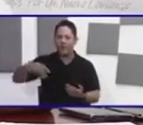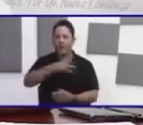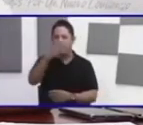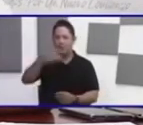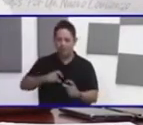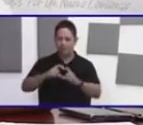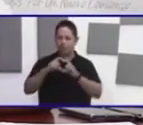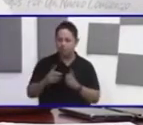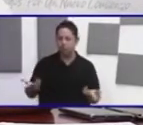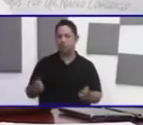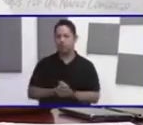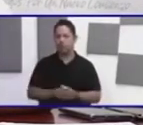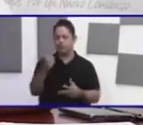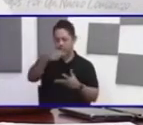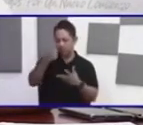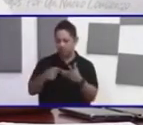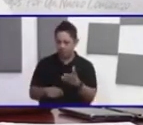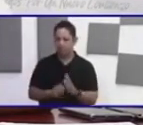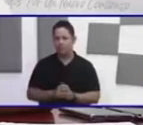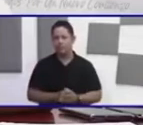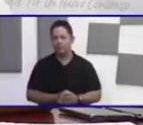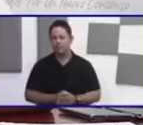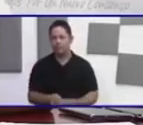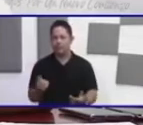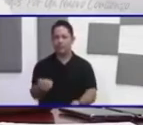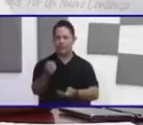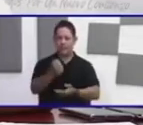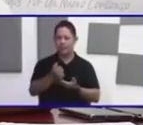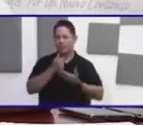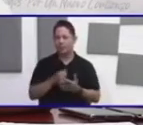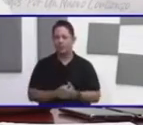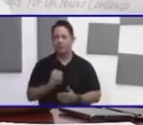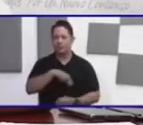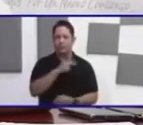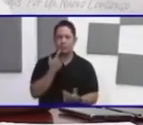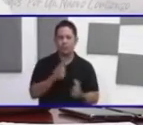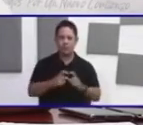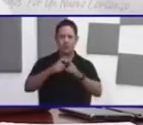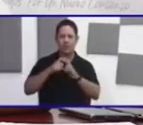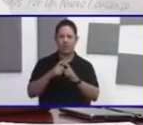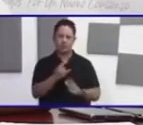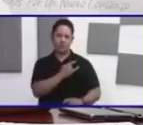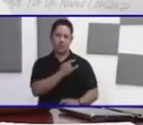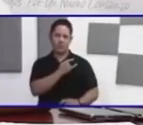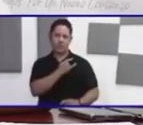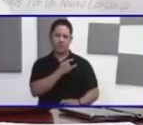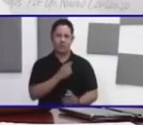dentro del departamento. Vamos a hacer también el análisis con el carnet universitario y una